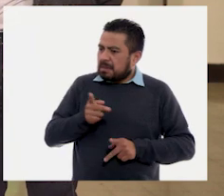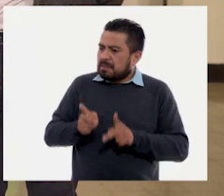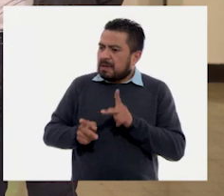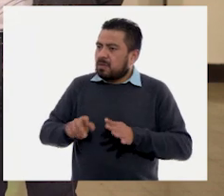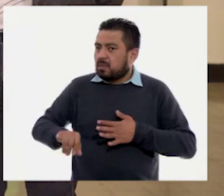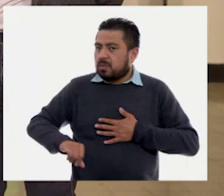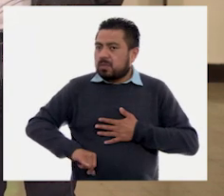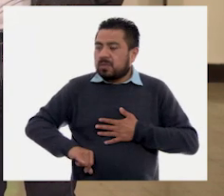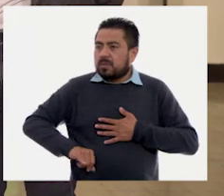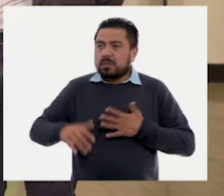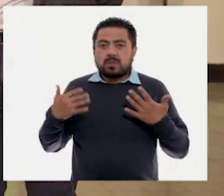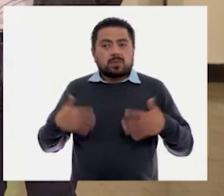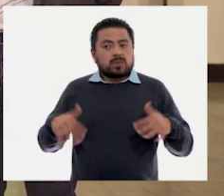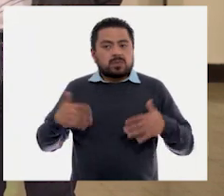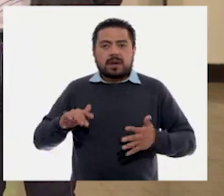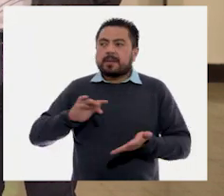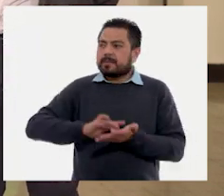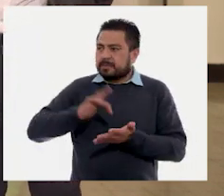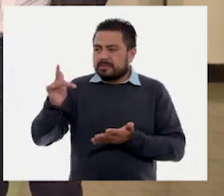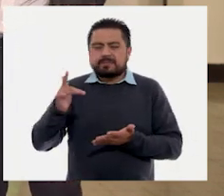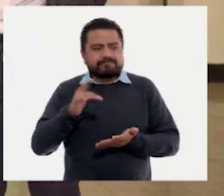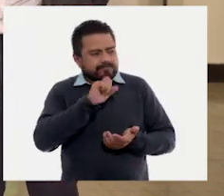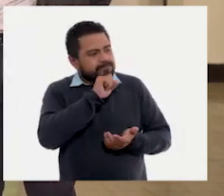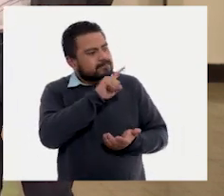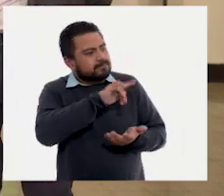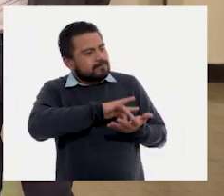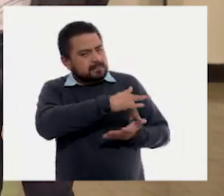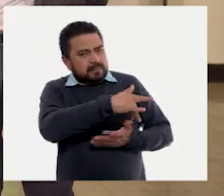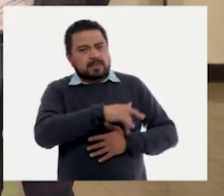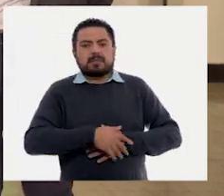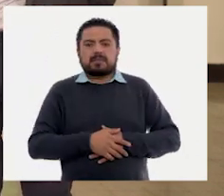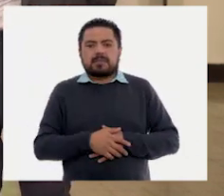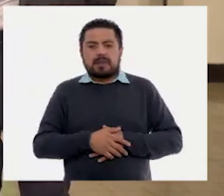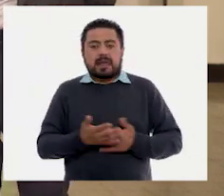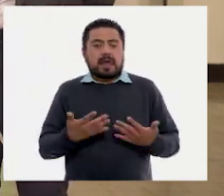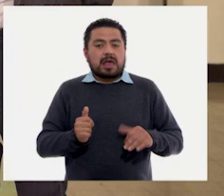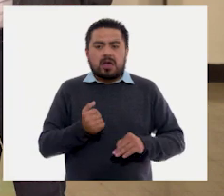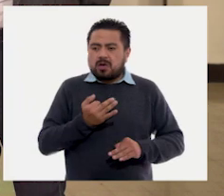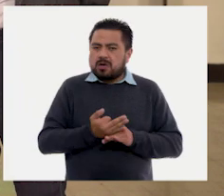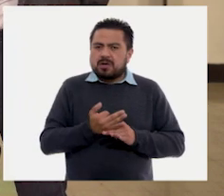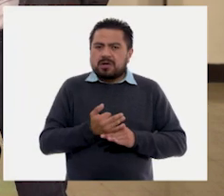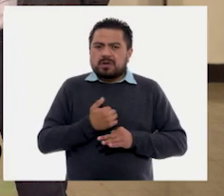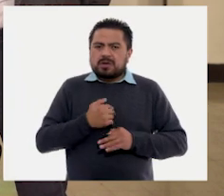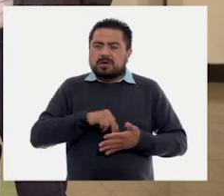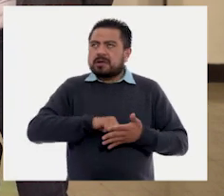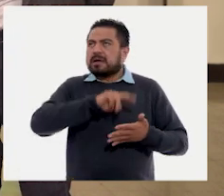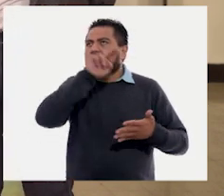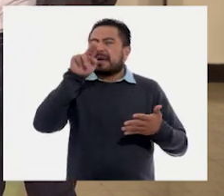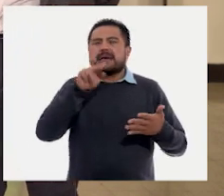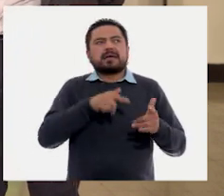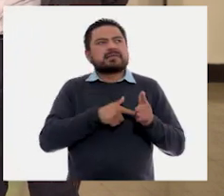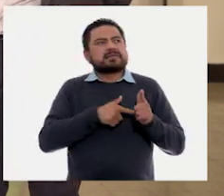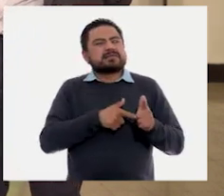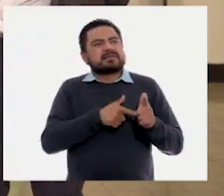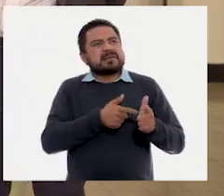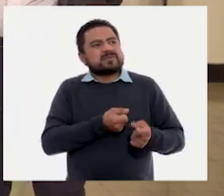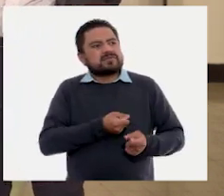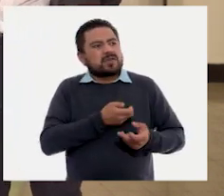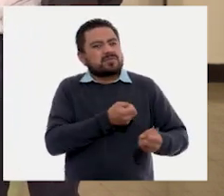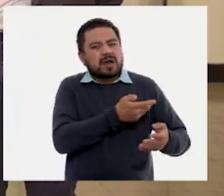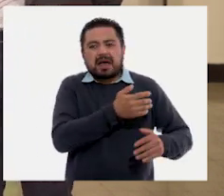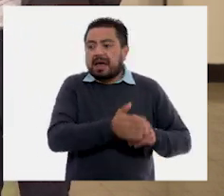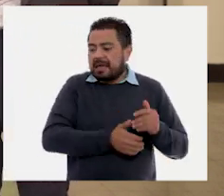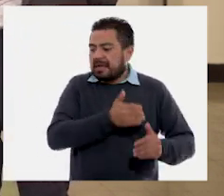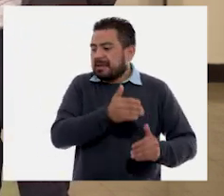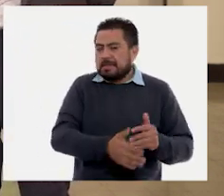interesantísima. Muchas gracias. Gracias a ti, Ángeles. Ya que me estaba yo picando para seguirme ventaneando, ya se